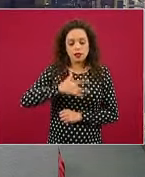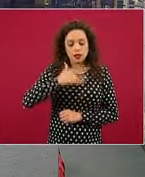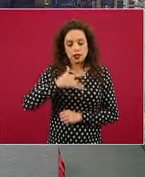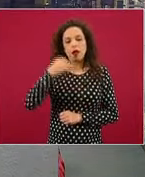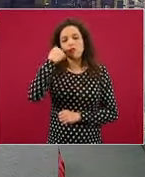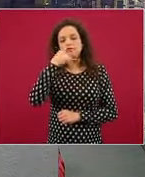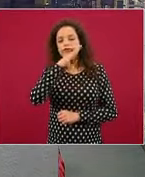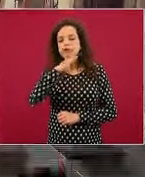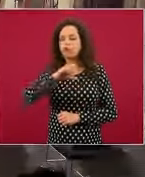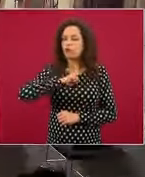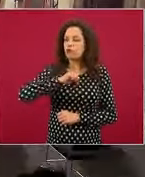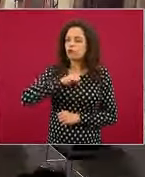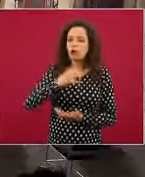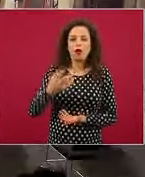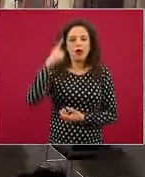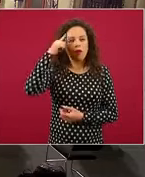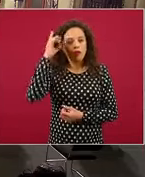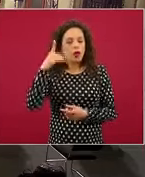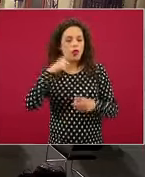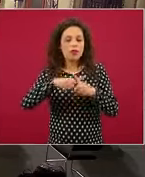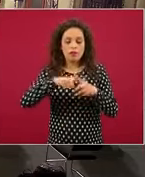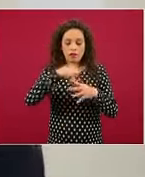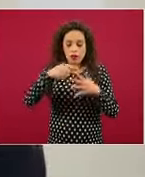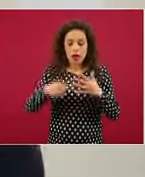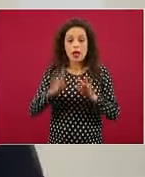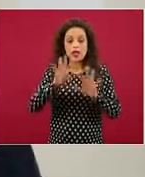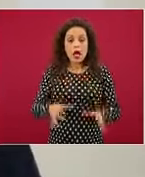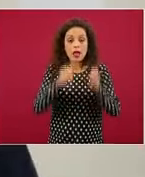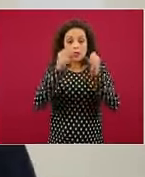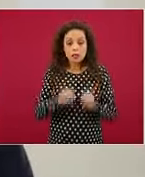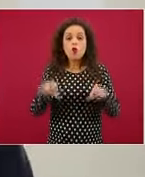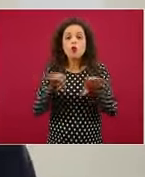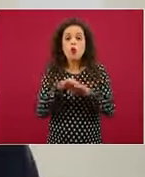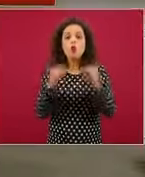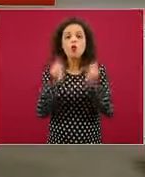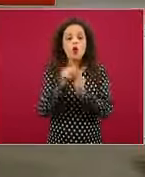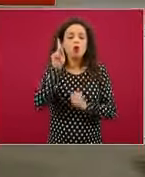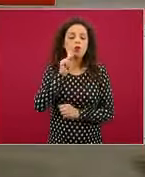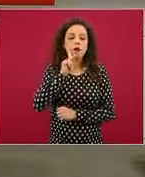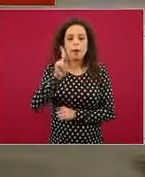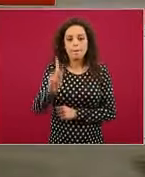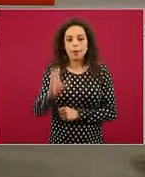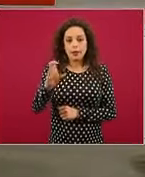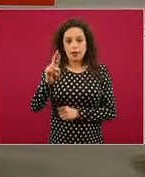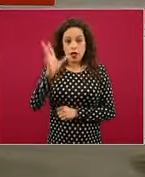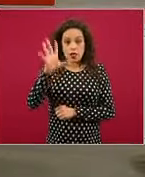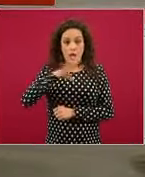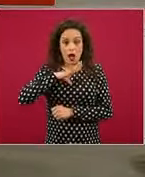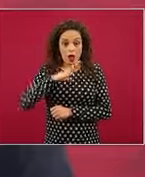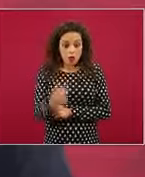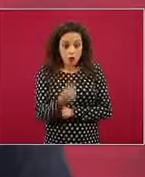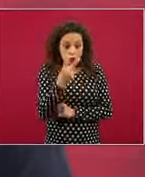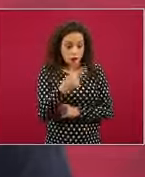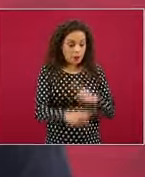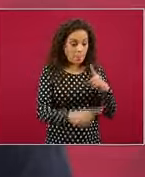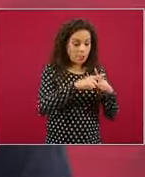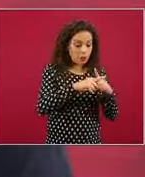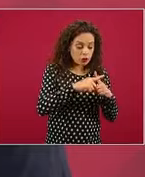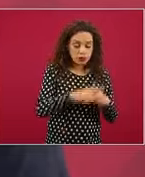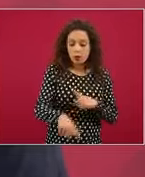sido confirmado por una prueba de PCR, y entonces, dado que tengo dos pruebas de PCR positivas, la